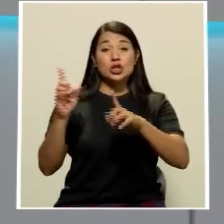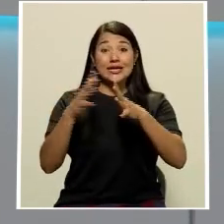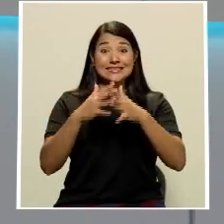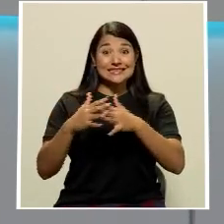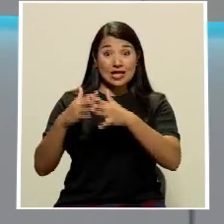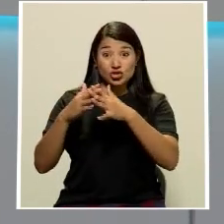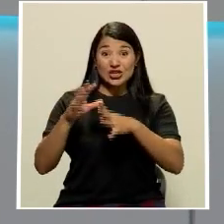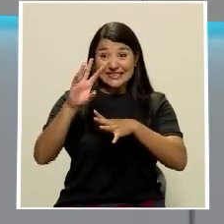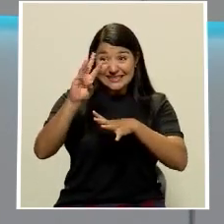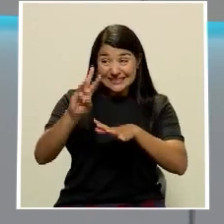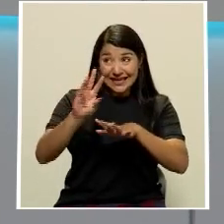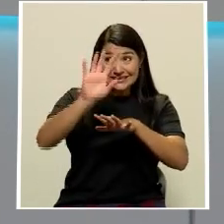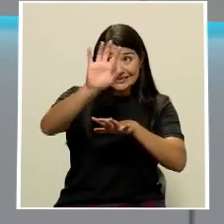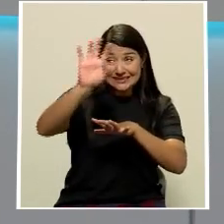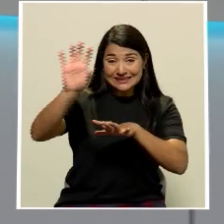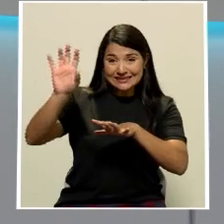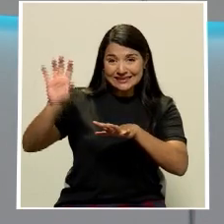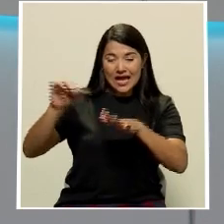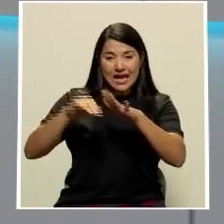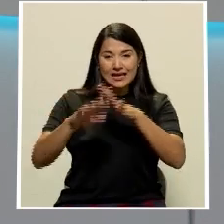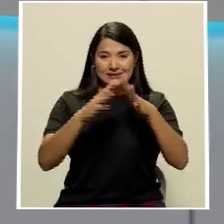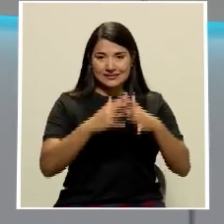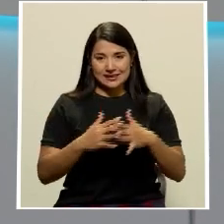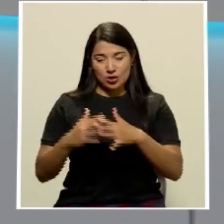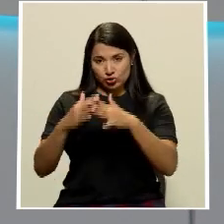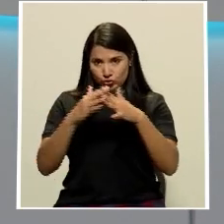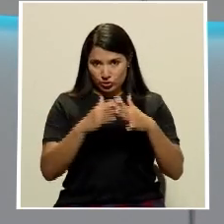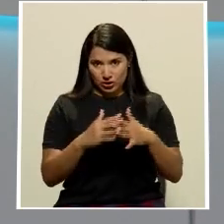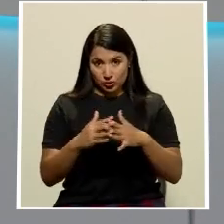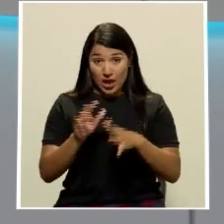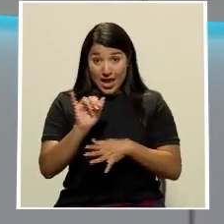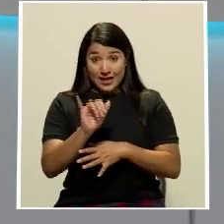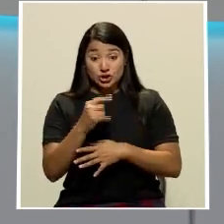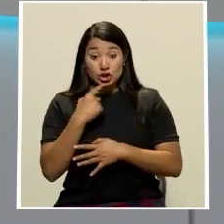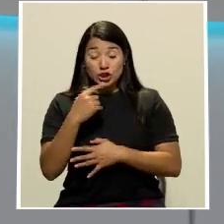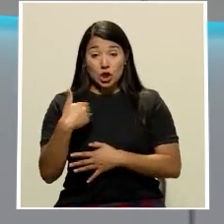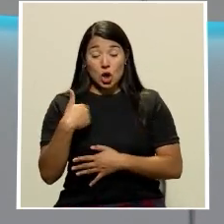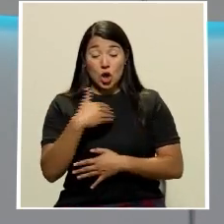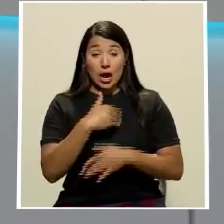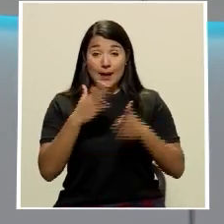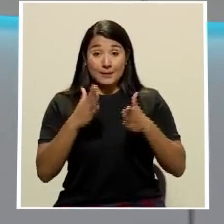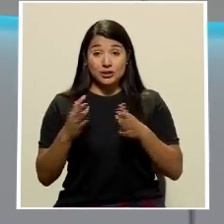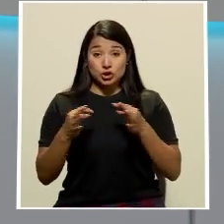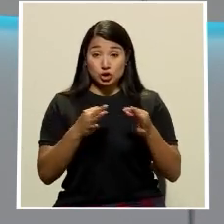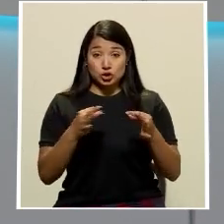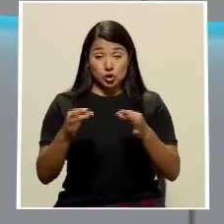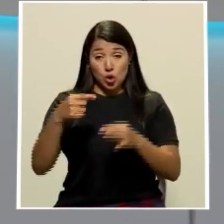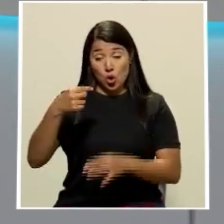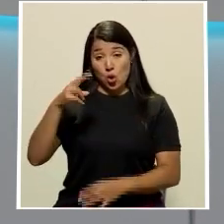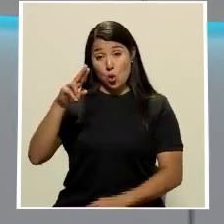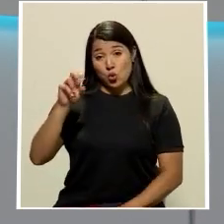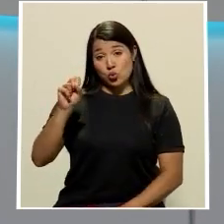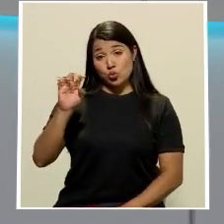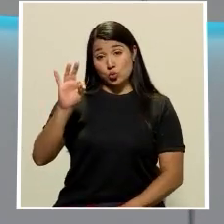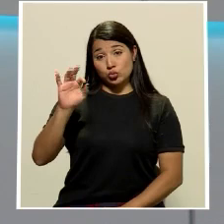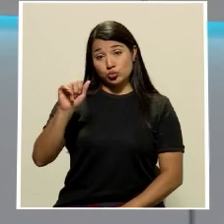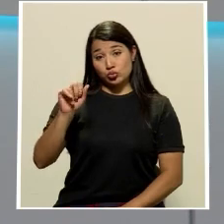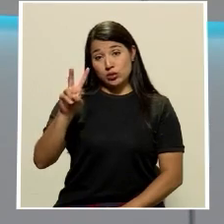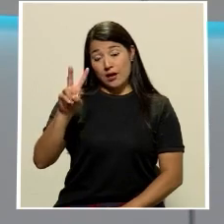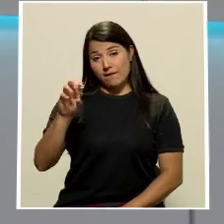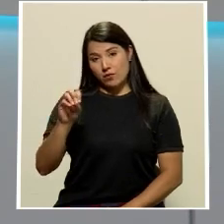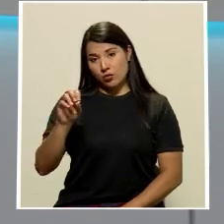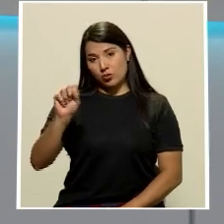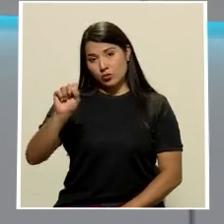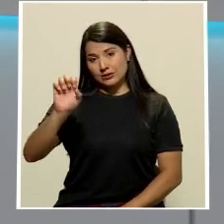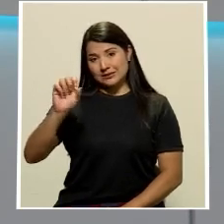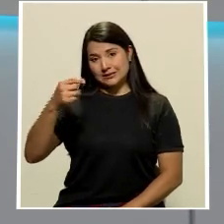de 6 estados de Estados Unidos. Así lo afirmó el ministro de Turismo, Gustavo Segura. Mientras